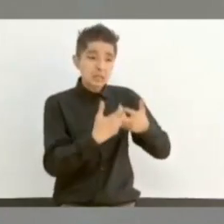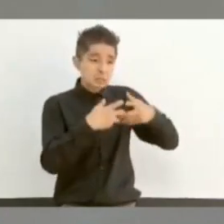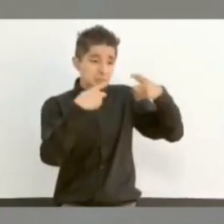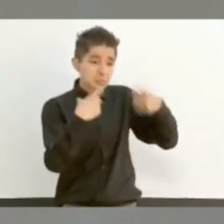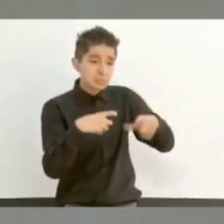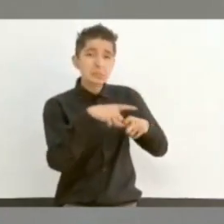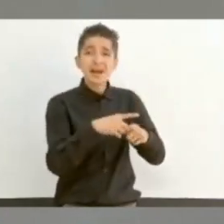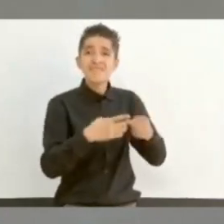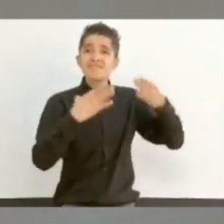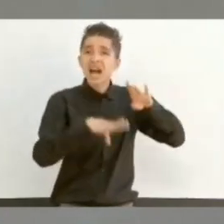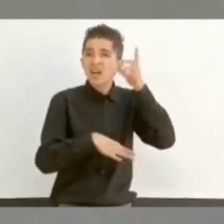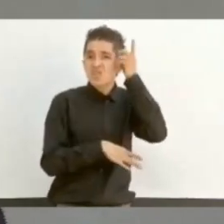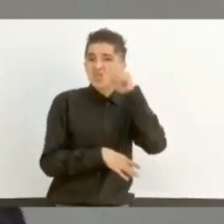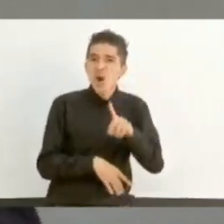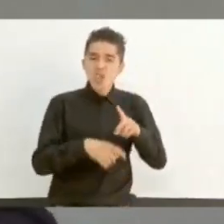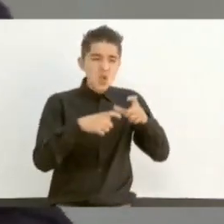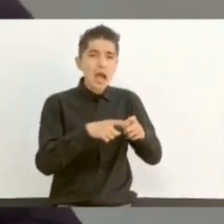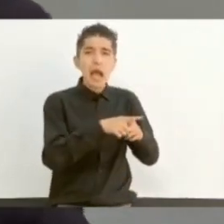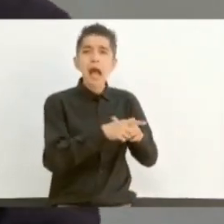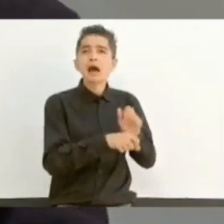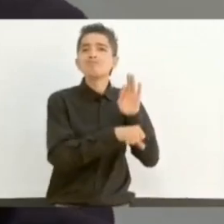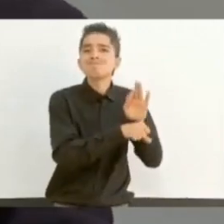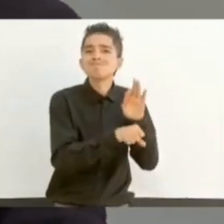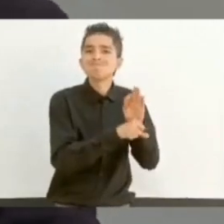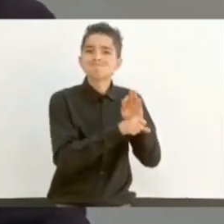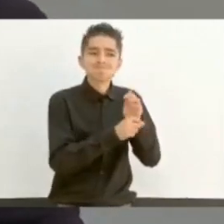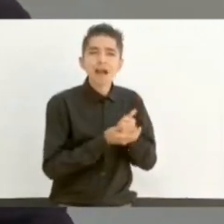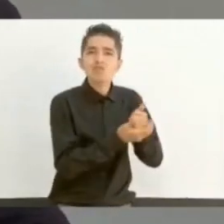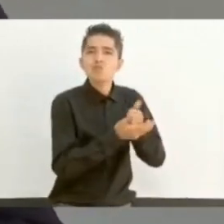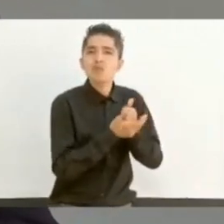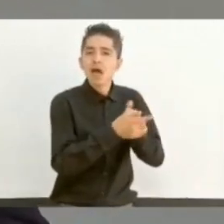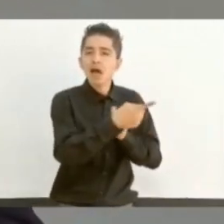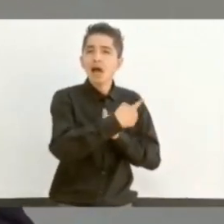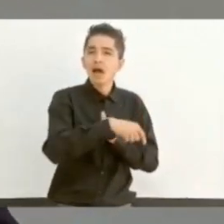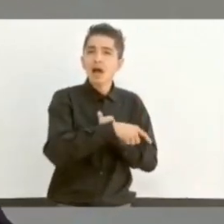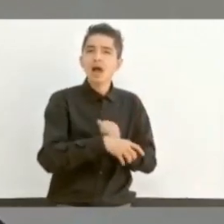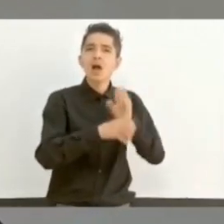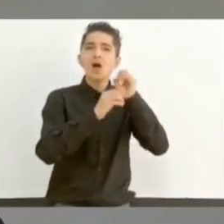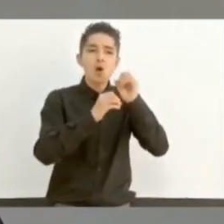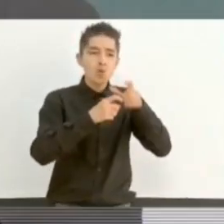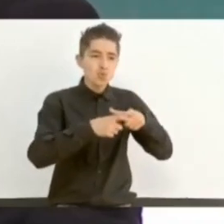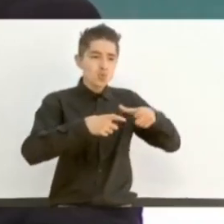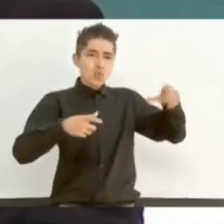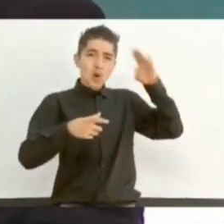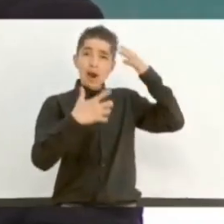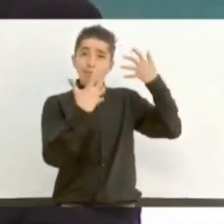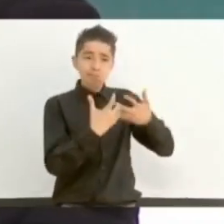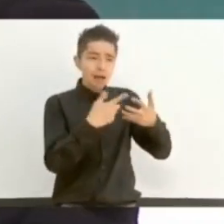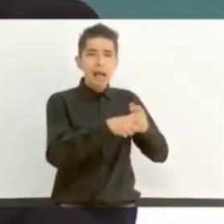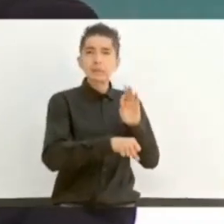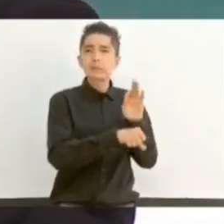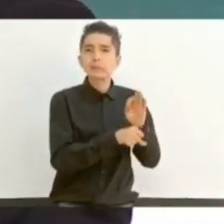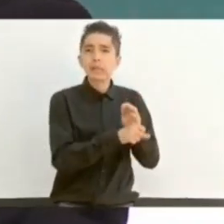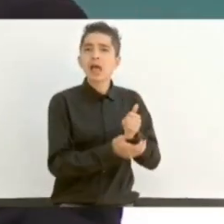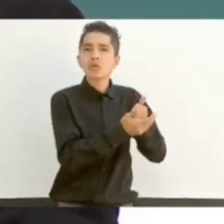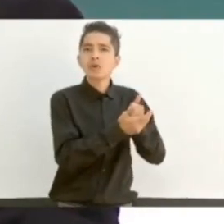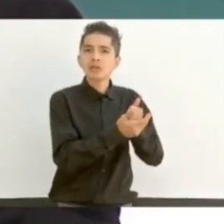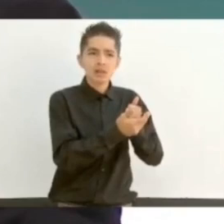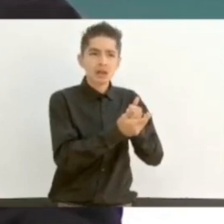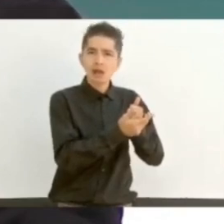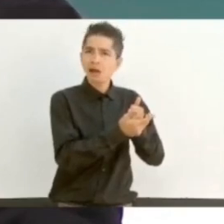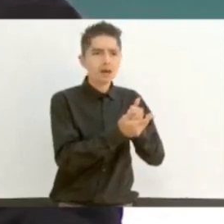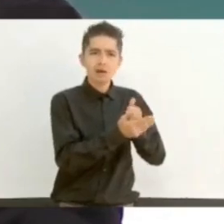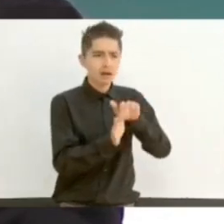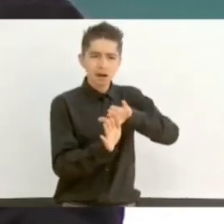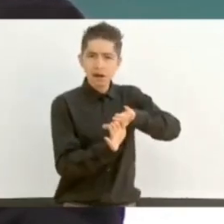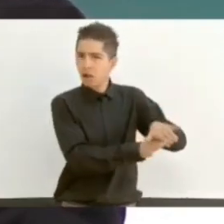los banqueros, a las grandes corporaciones. Ahora se decidió rescatar al